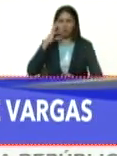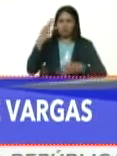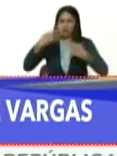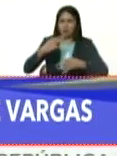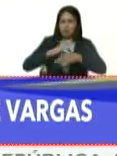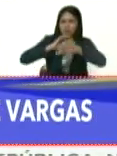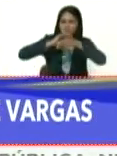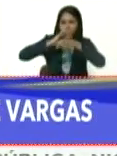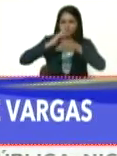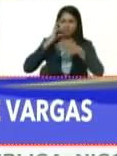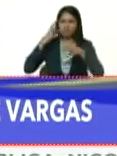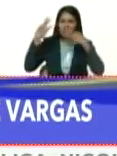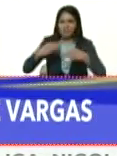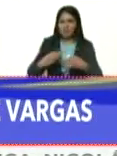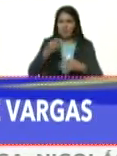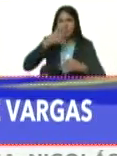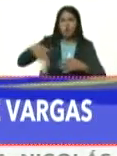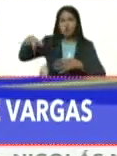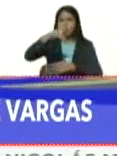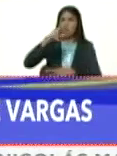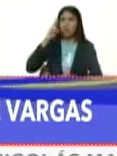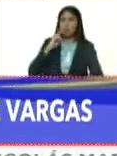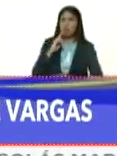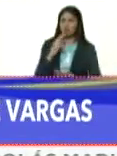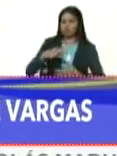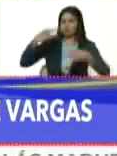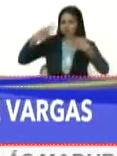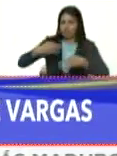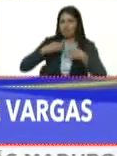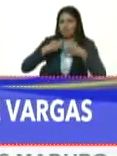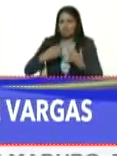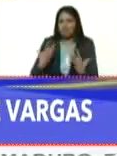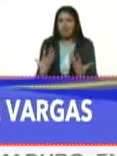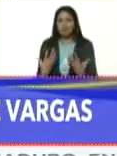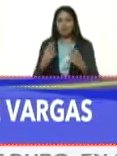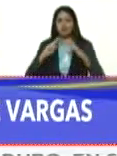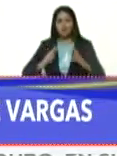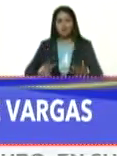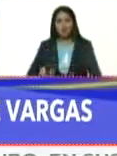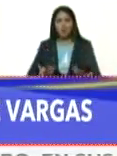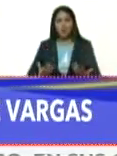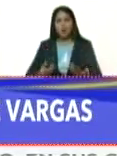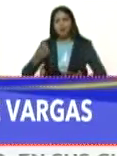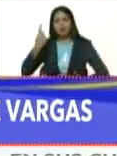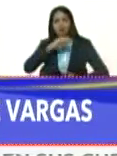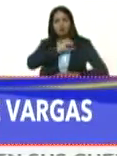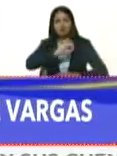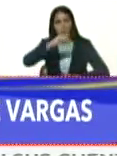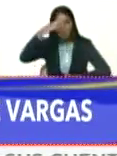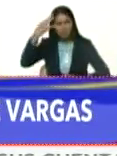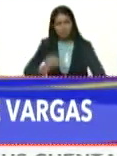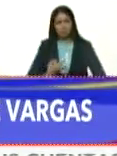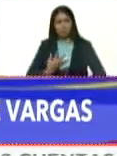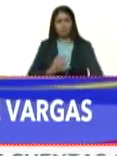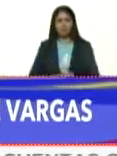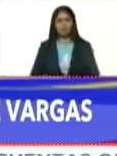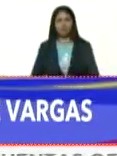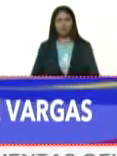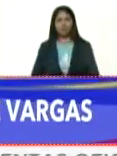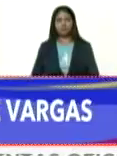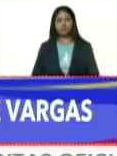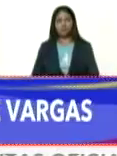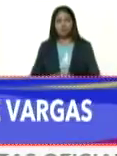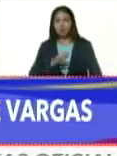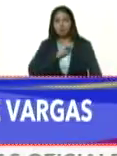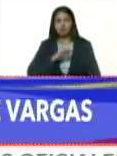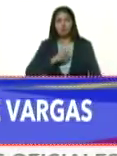carne y hueso. El pueblo bolivariano es de carne y hueso, es de verdad. Somos de verdad, somos